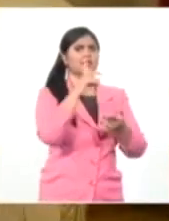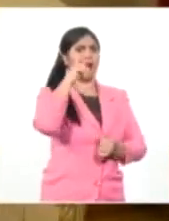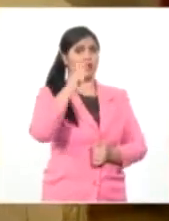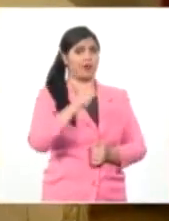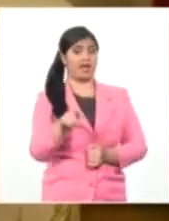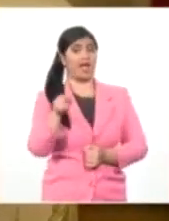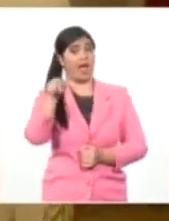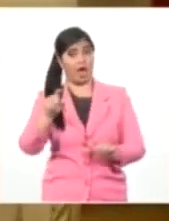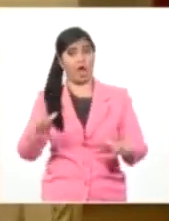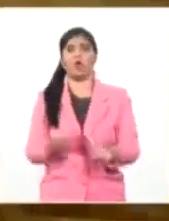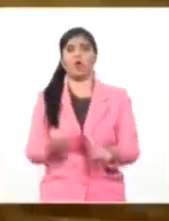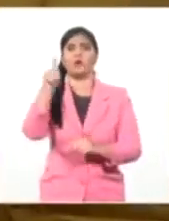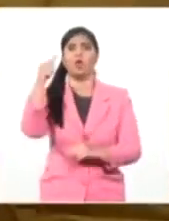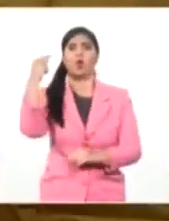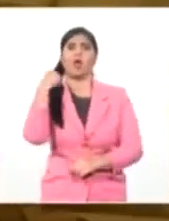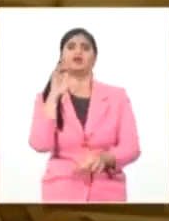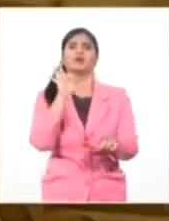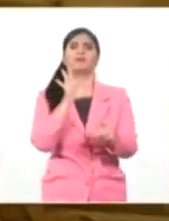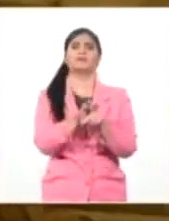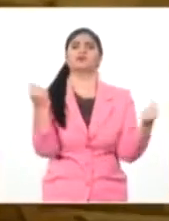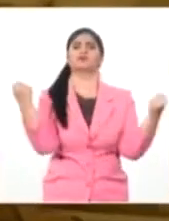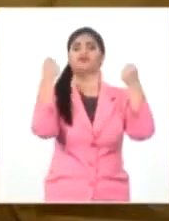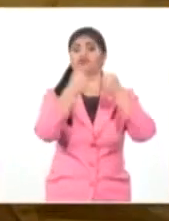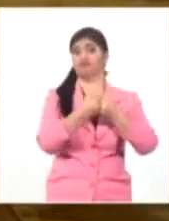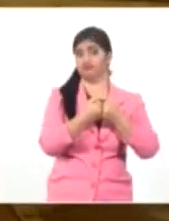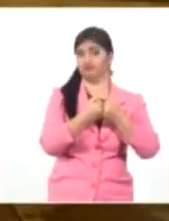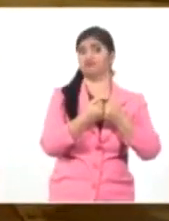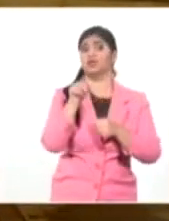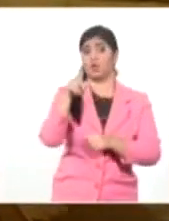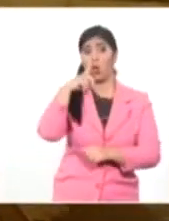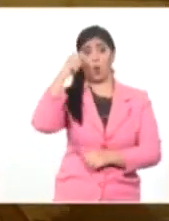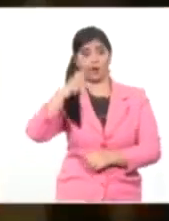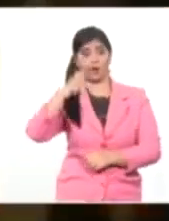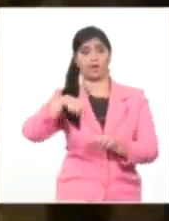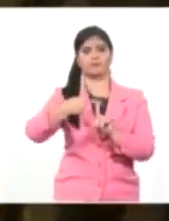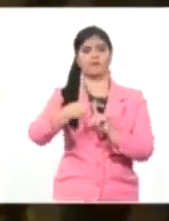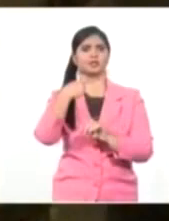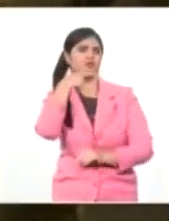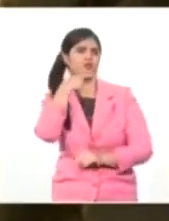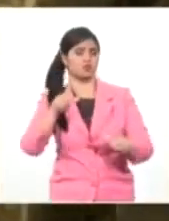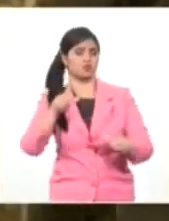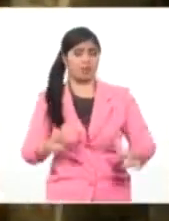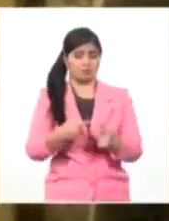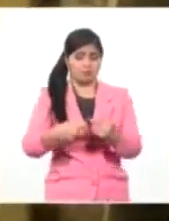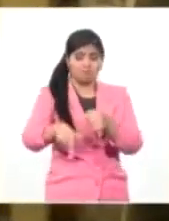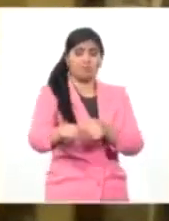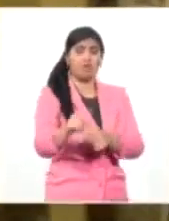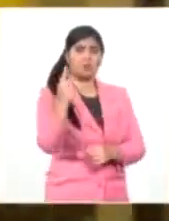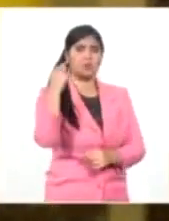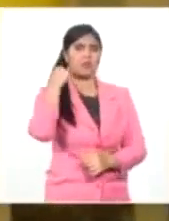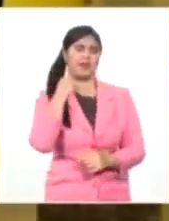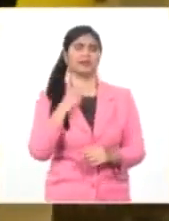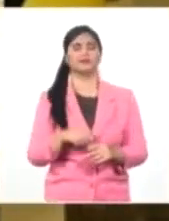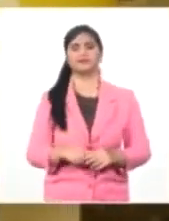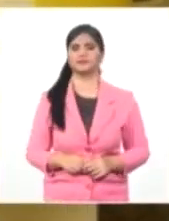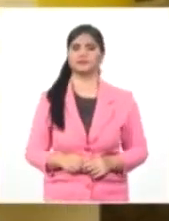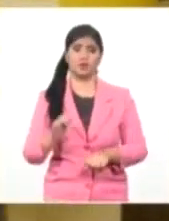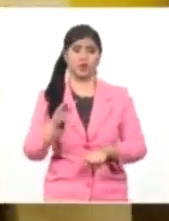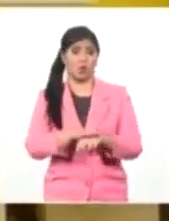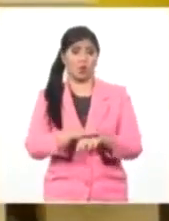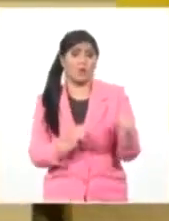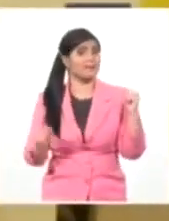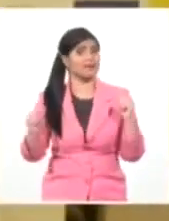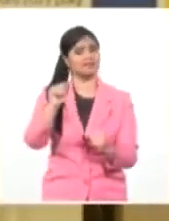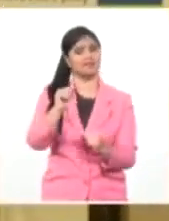el primer aniversario del inicio de la fase militar de este conflicto de Ucrania con Rusia, que a todas luces es un conflicto de Estados Unidos y